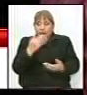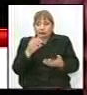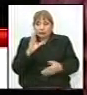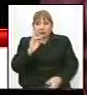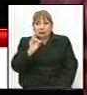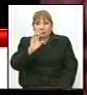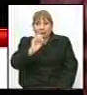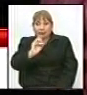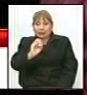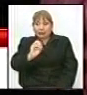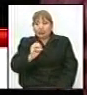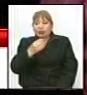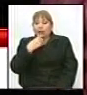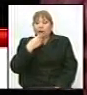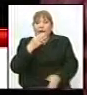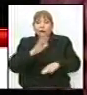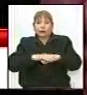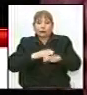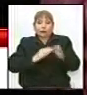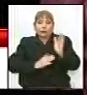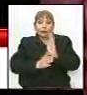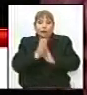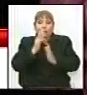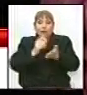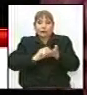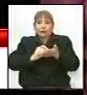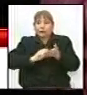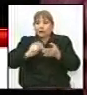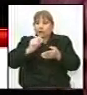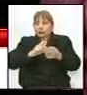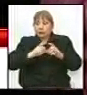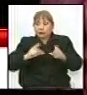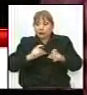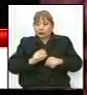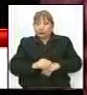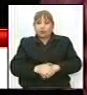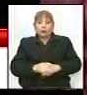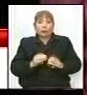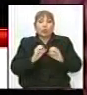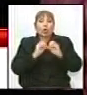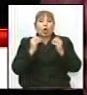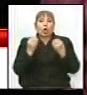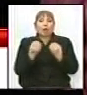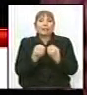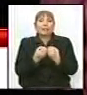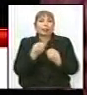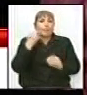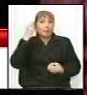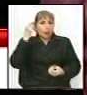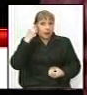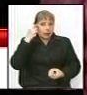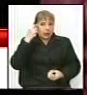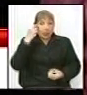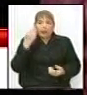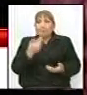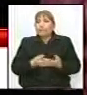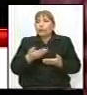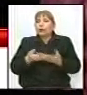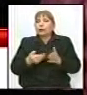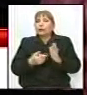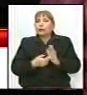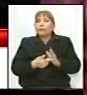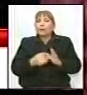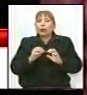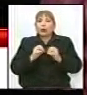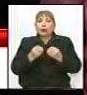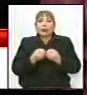70, que se refiere a la falsificación de planillones de adherentes de la organización política, denunciada por la